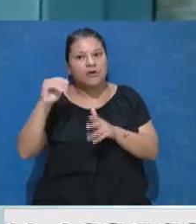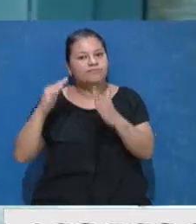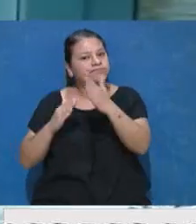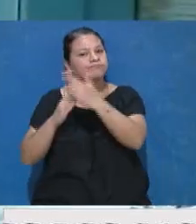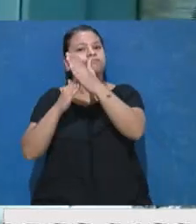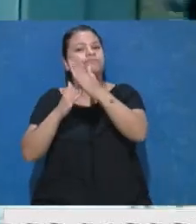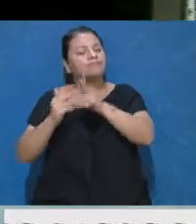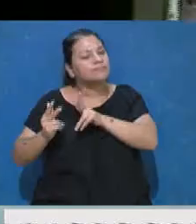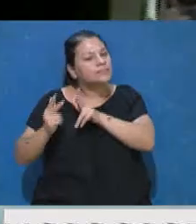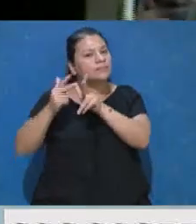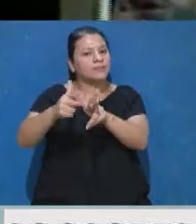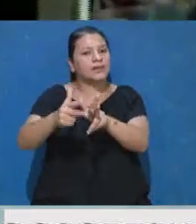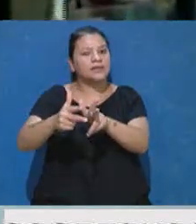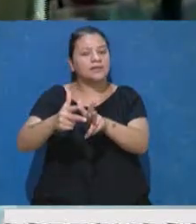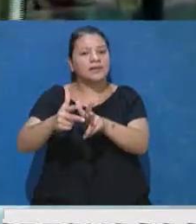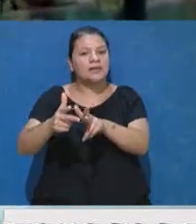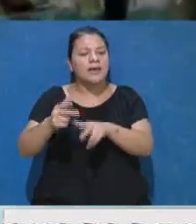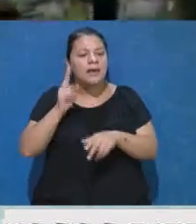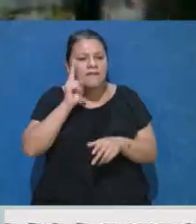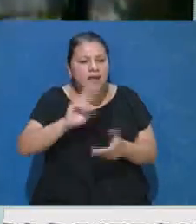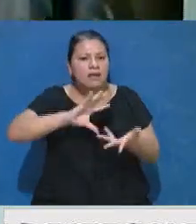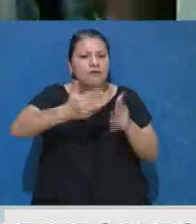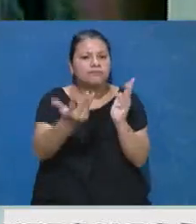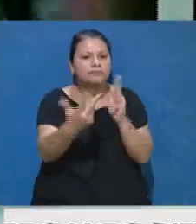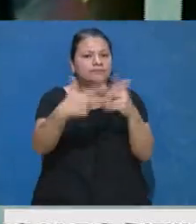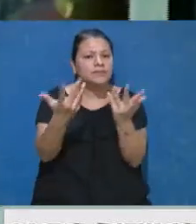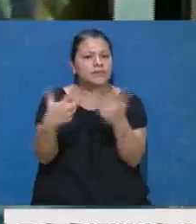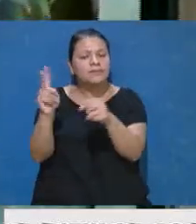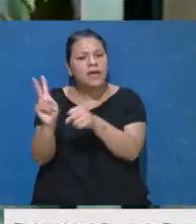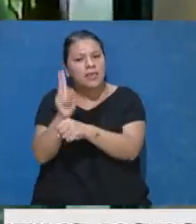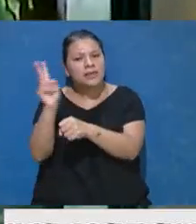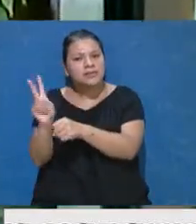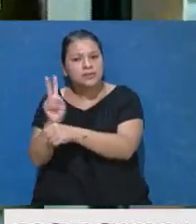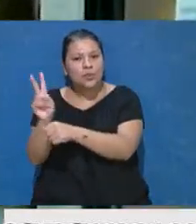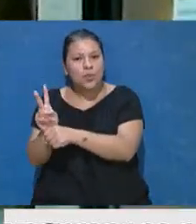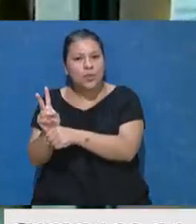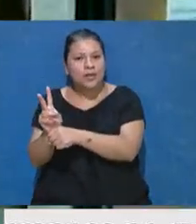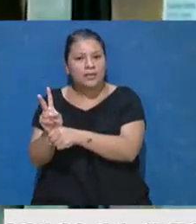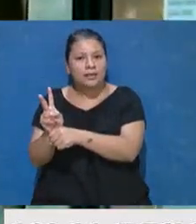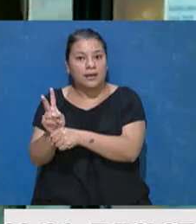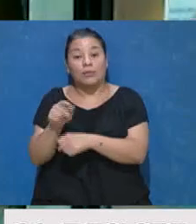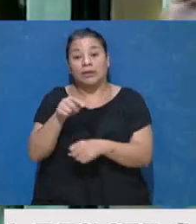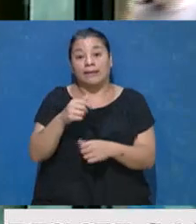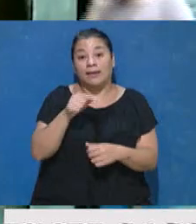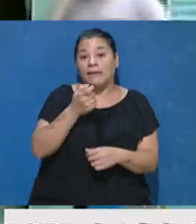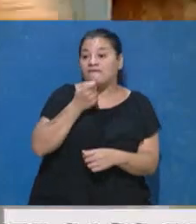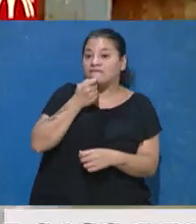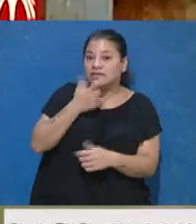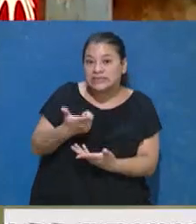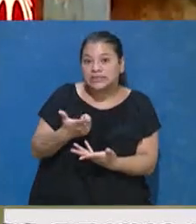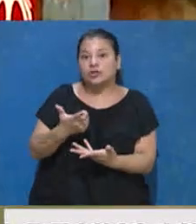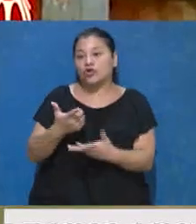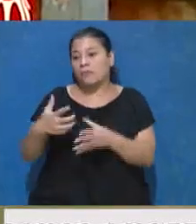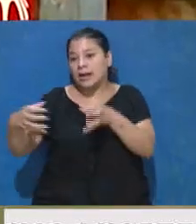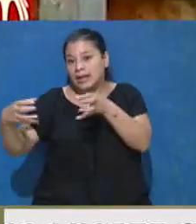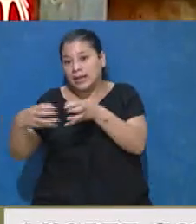que revea todo el resquebrajamiento de los sistemas de seguridad que facilitó la administración de